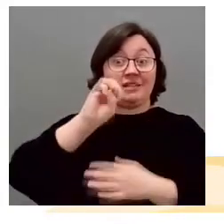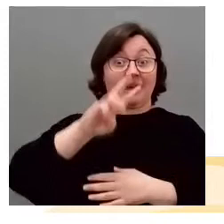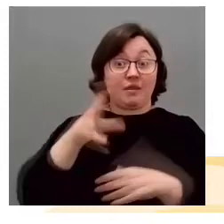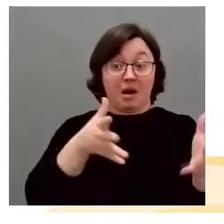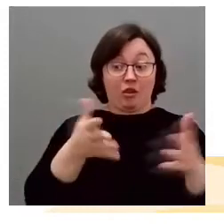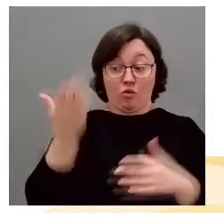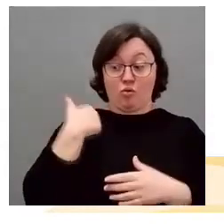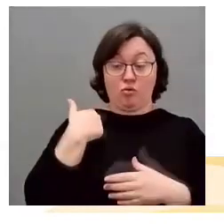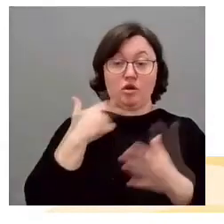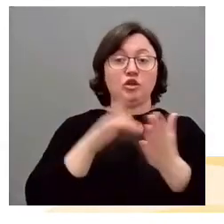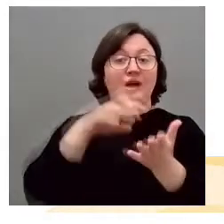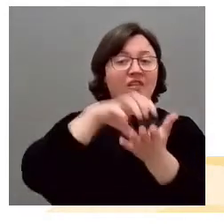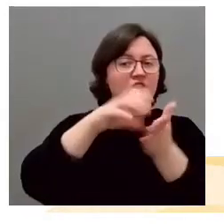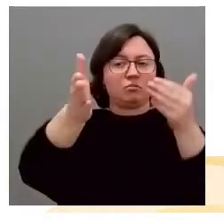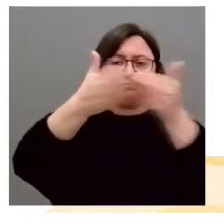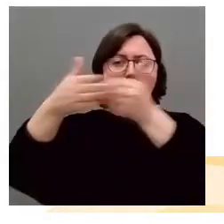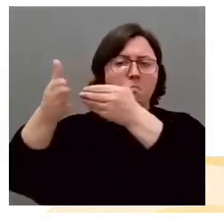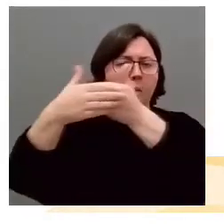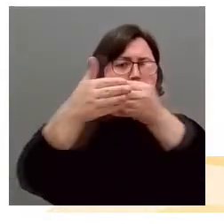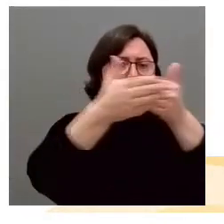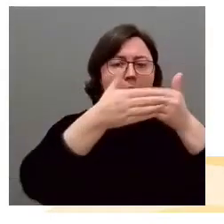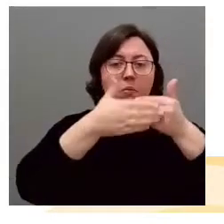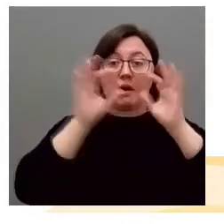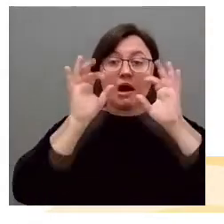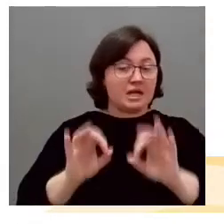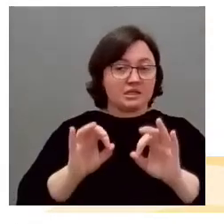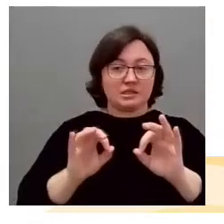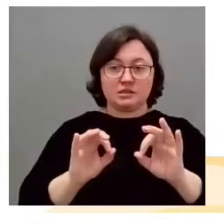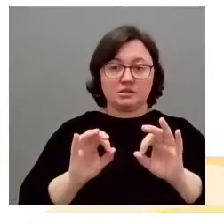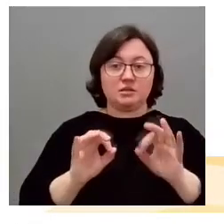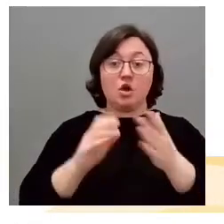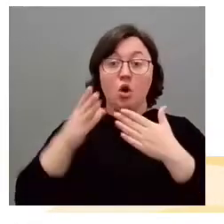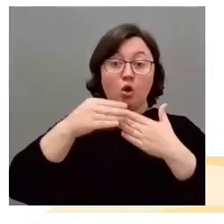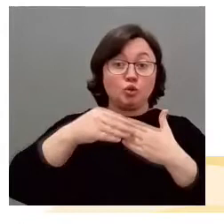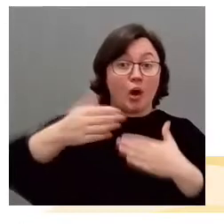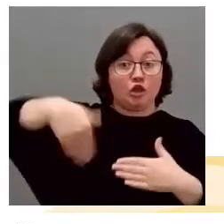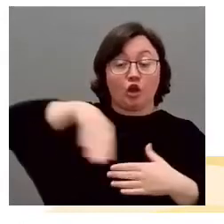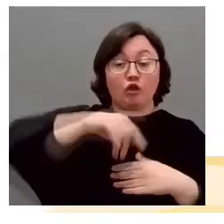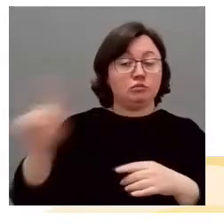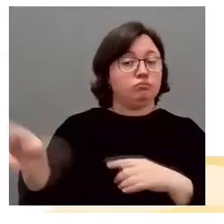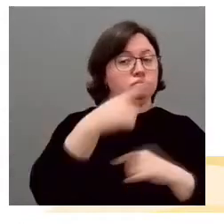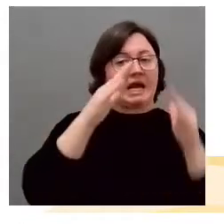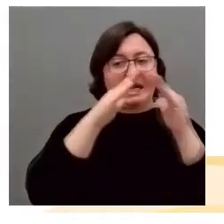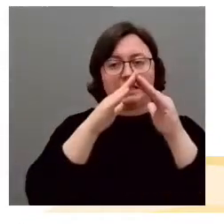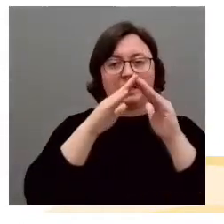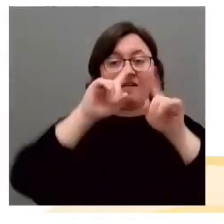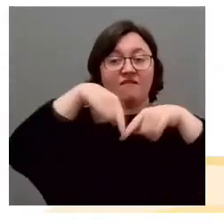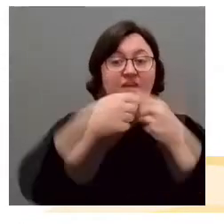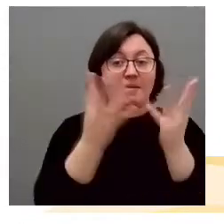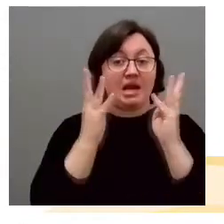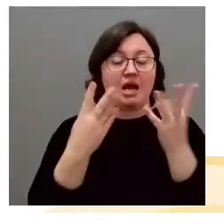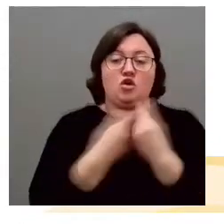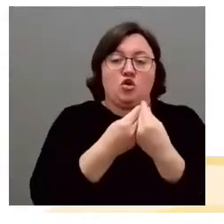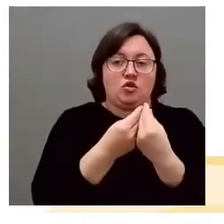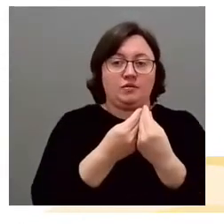marzo, se cierran los centros, pues bueno, los usuarios van a casa con las familias. ¿Qué es